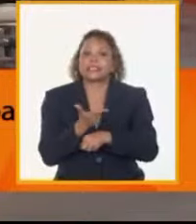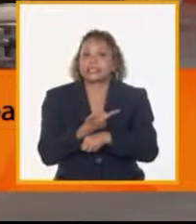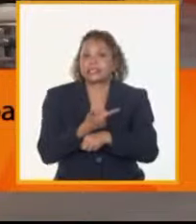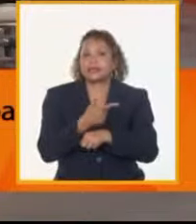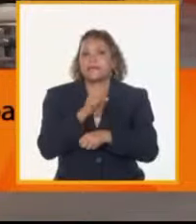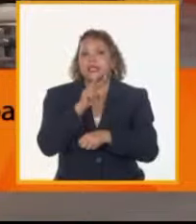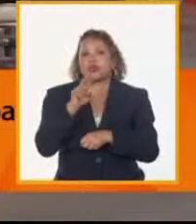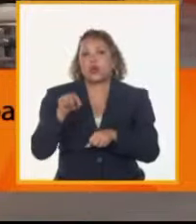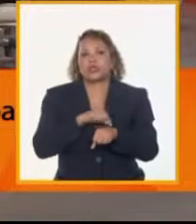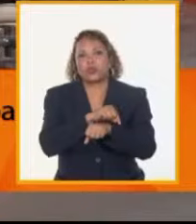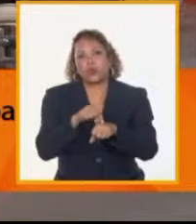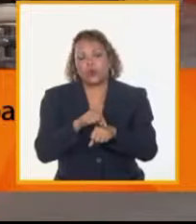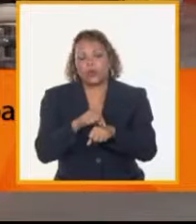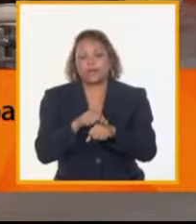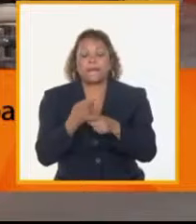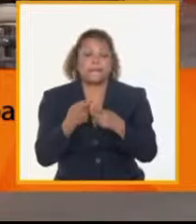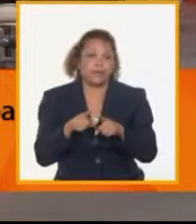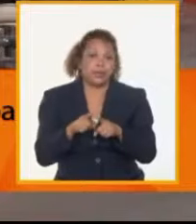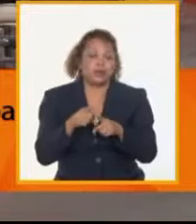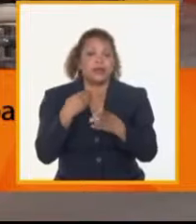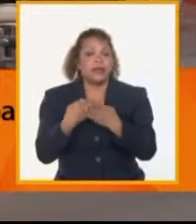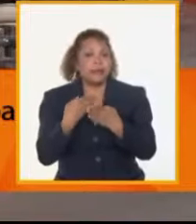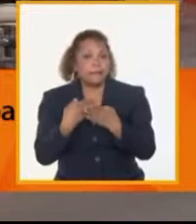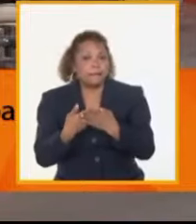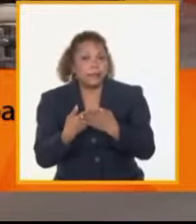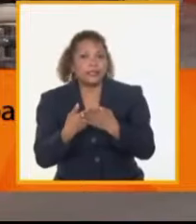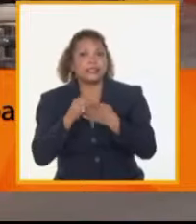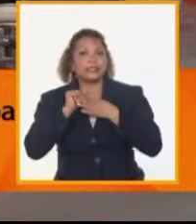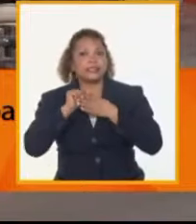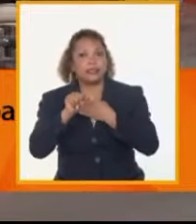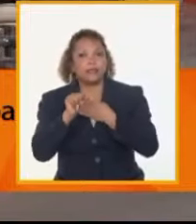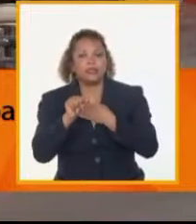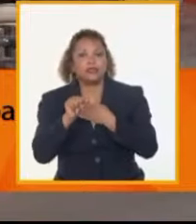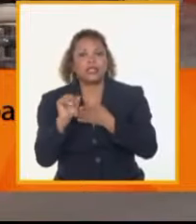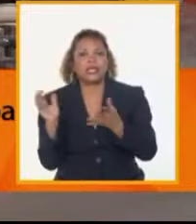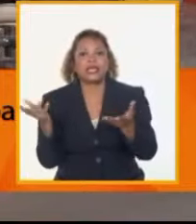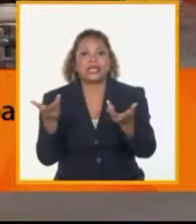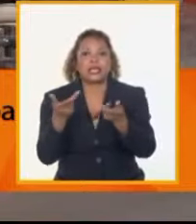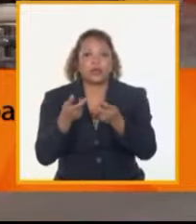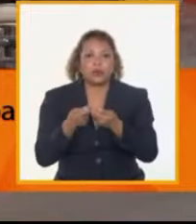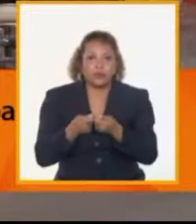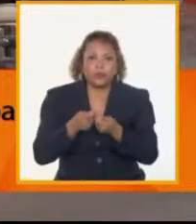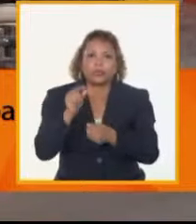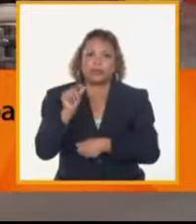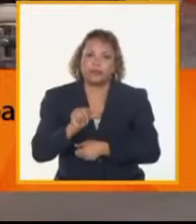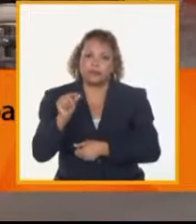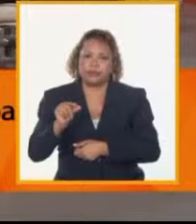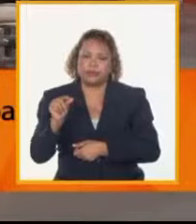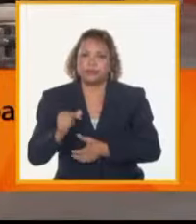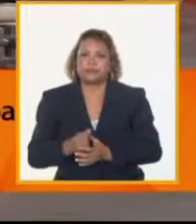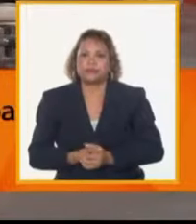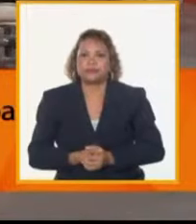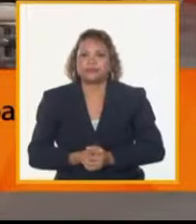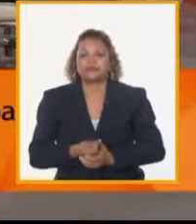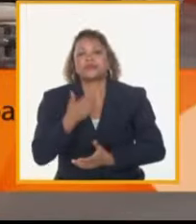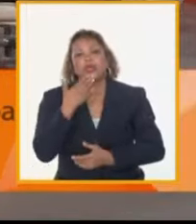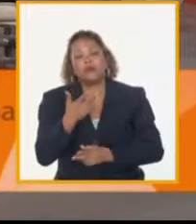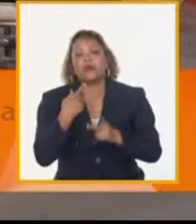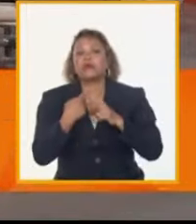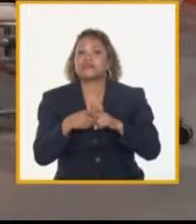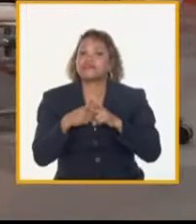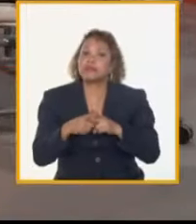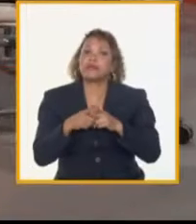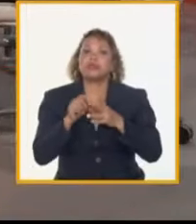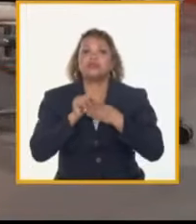eso que... Pero bueno, si la empresa está proyectada en el servicio de recogida aquí en la capital, mediante esto que le decía. es bueno para que se recupere un servicio que fue, por